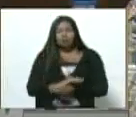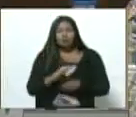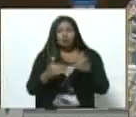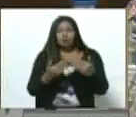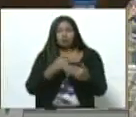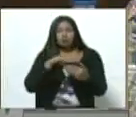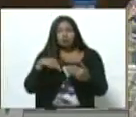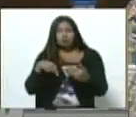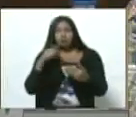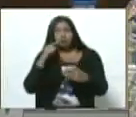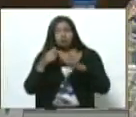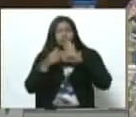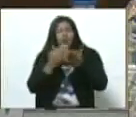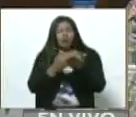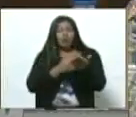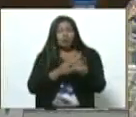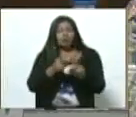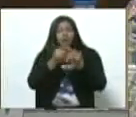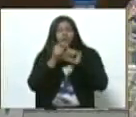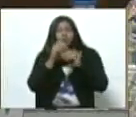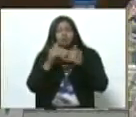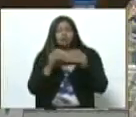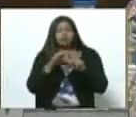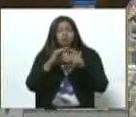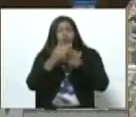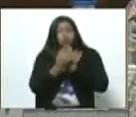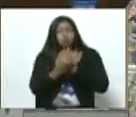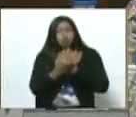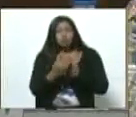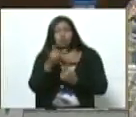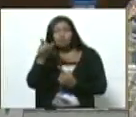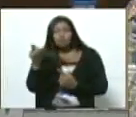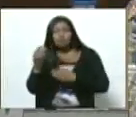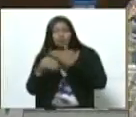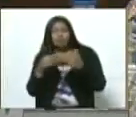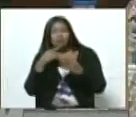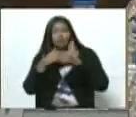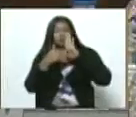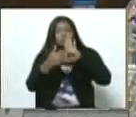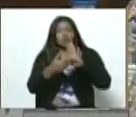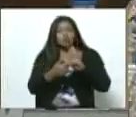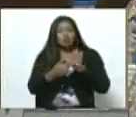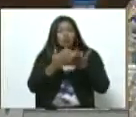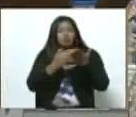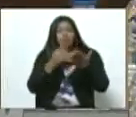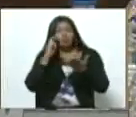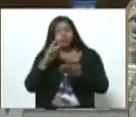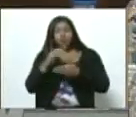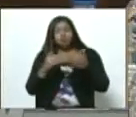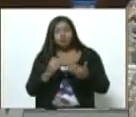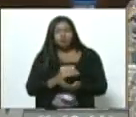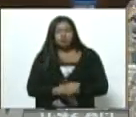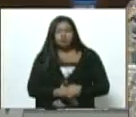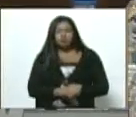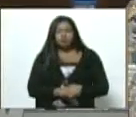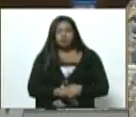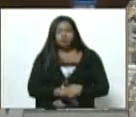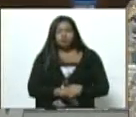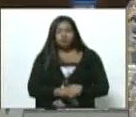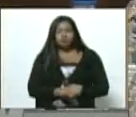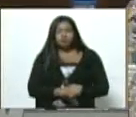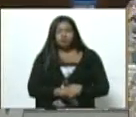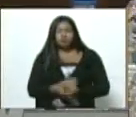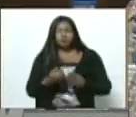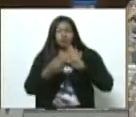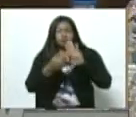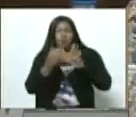ya preselección, es decir, esta situación de personas que ya han sido presentados ante la opinión pública, ya han presentado sus